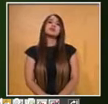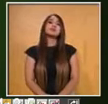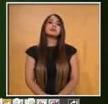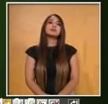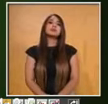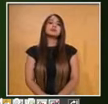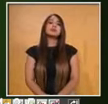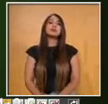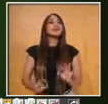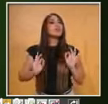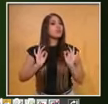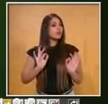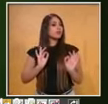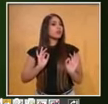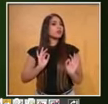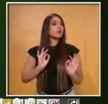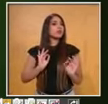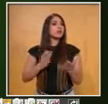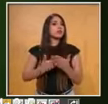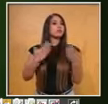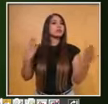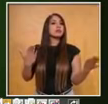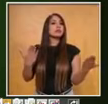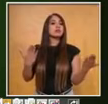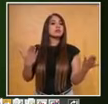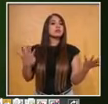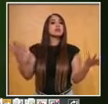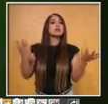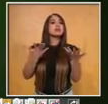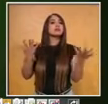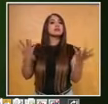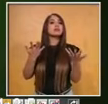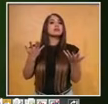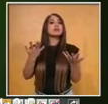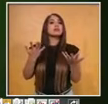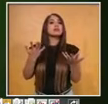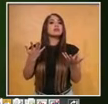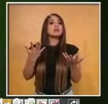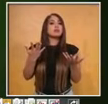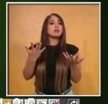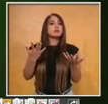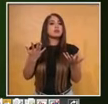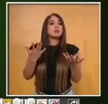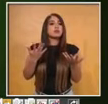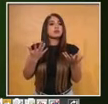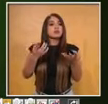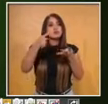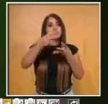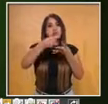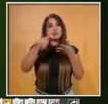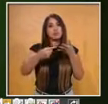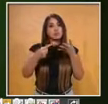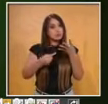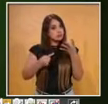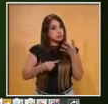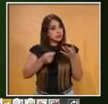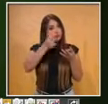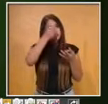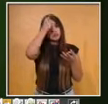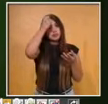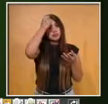Correcto. Bueno, ahora vamos a trabajar un poco acerca de las características de las